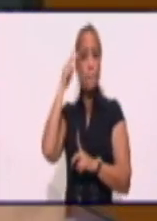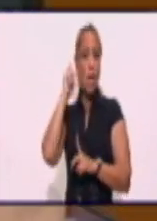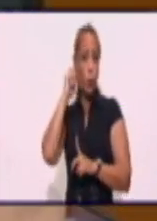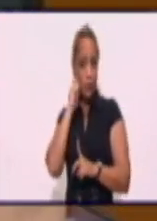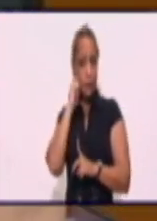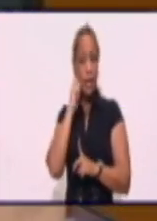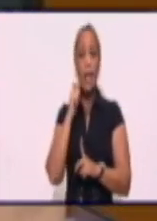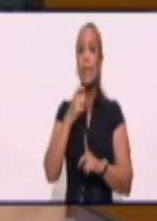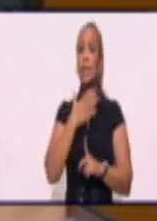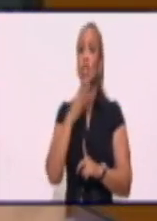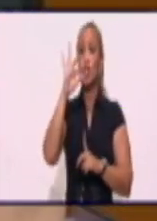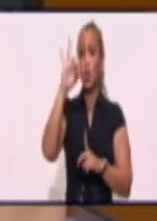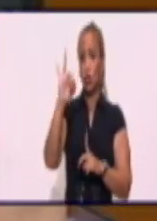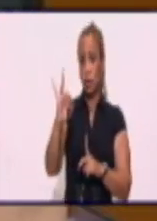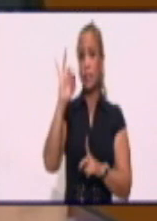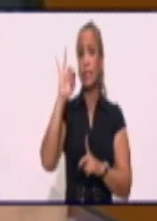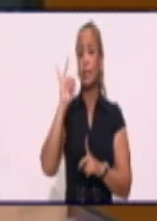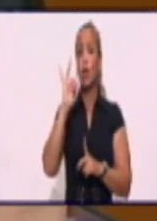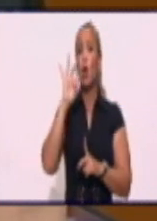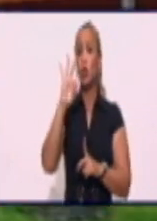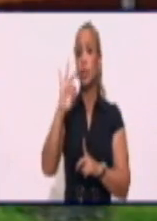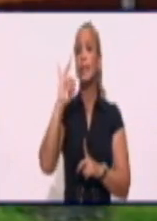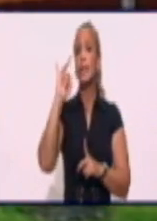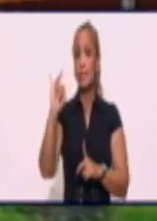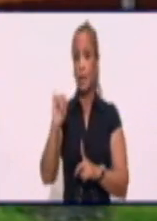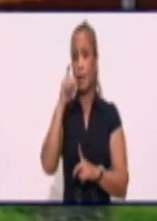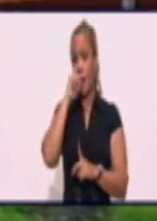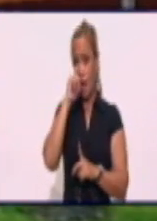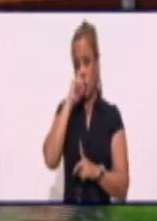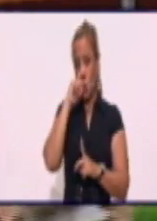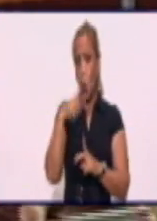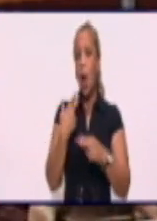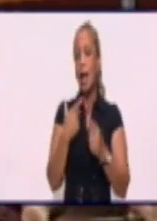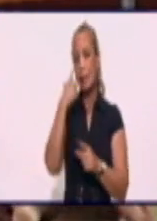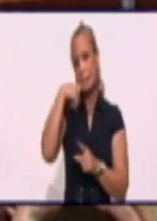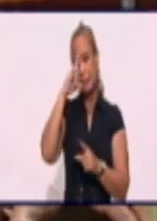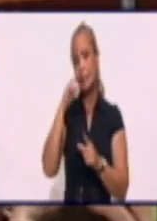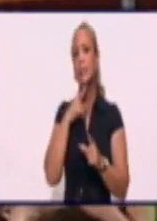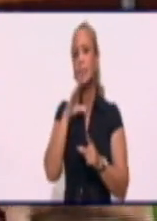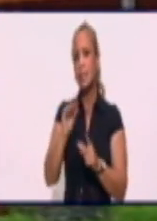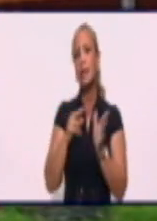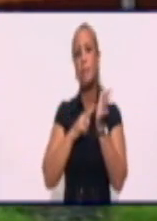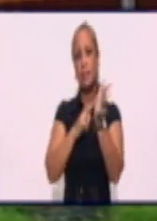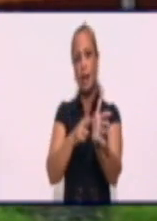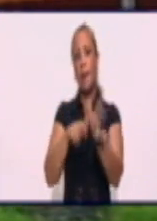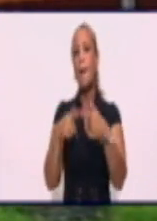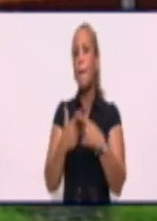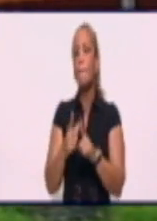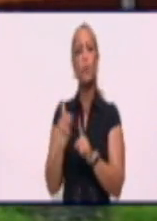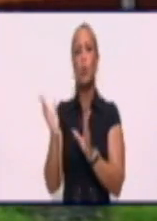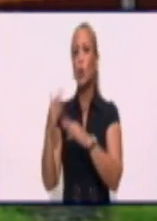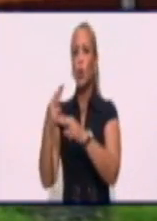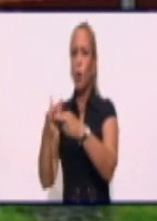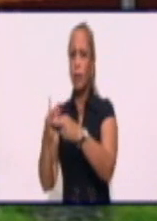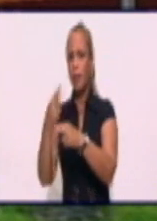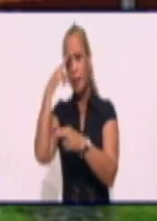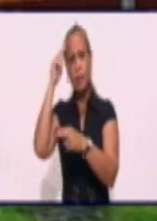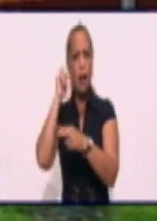Así dice este mensaje, no nos ponen el nombre de la abuelita, pero queremos compartirlo con los televidentes